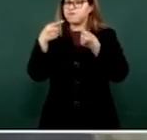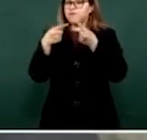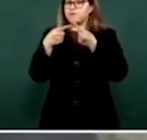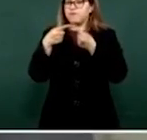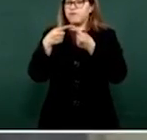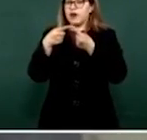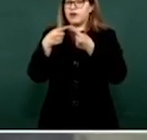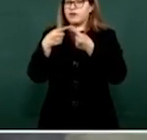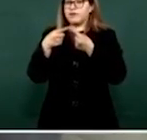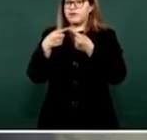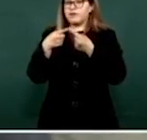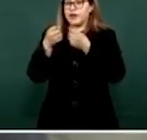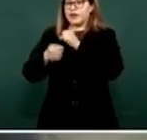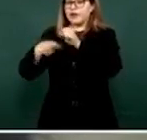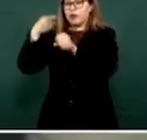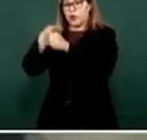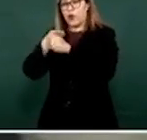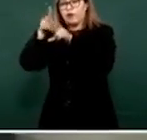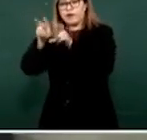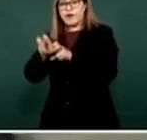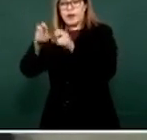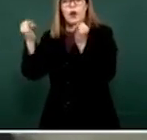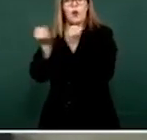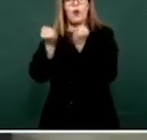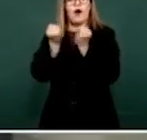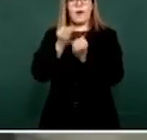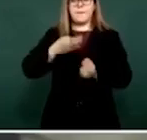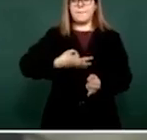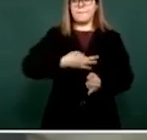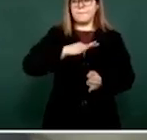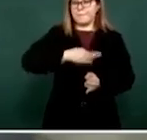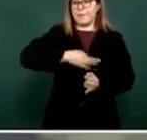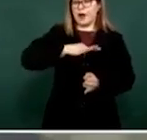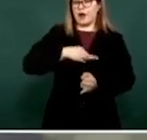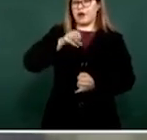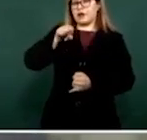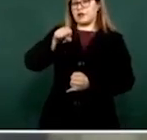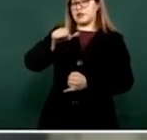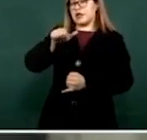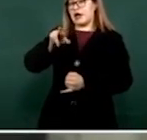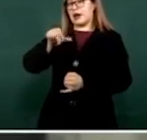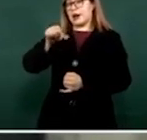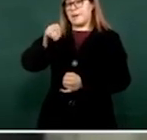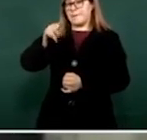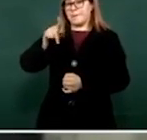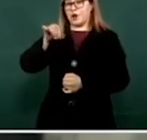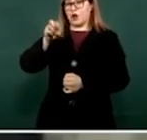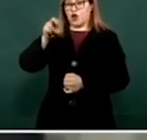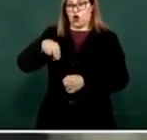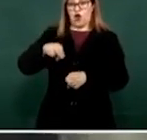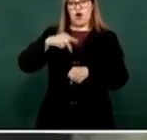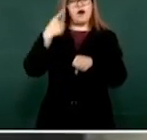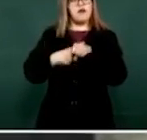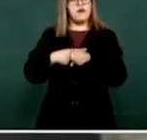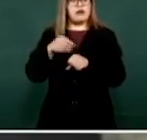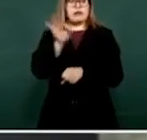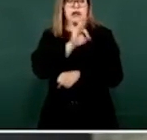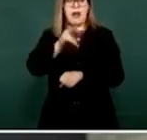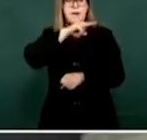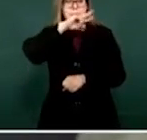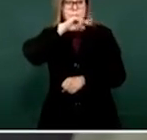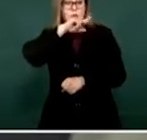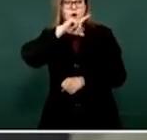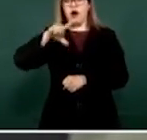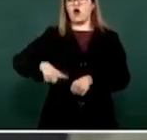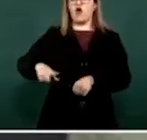seguridad. Y preguntarle también si el tema del sarampión, al parecer hay 20 casos en la capital del país, está generando alguna preocupación al